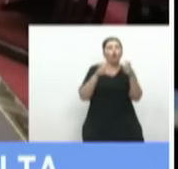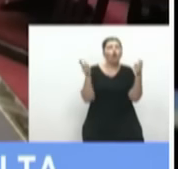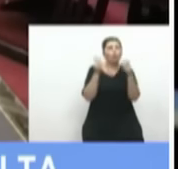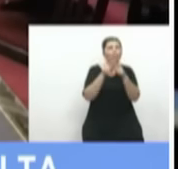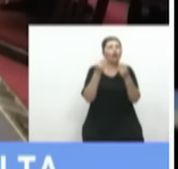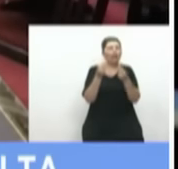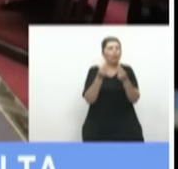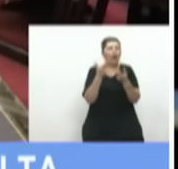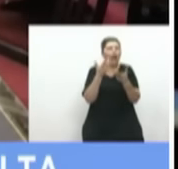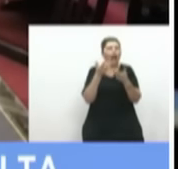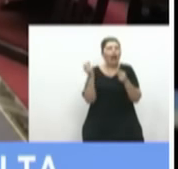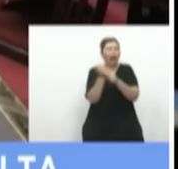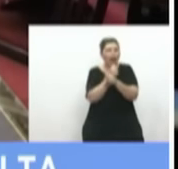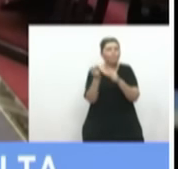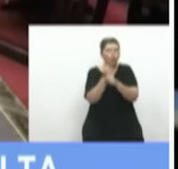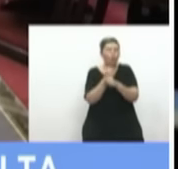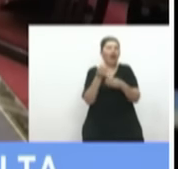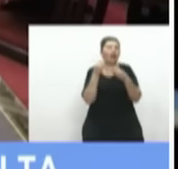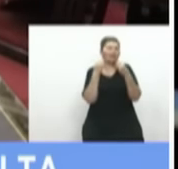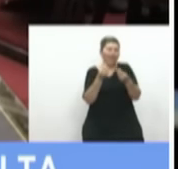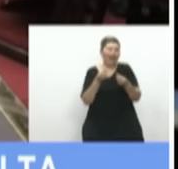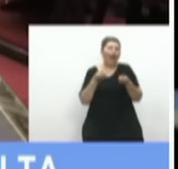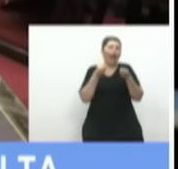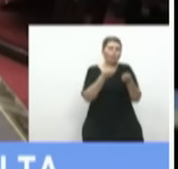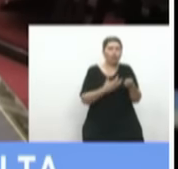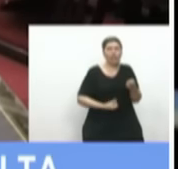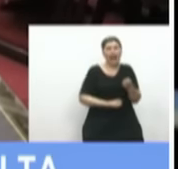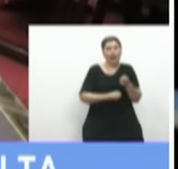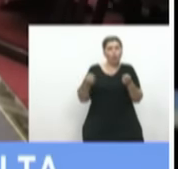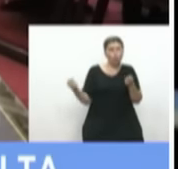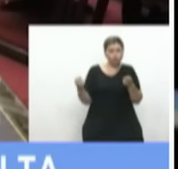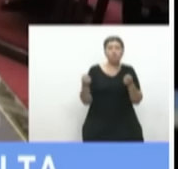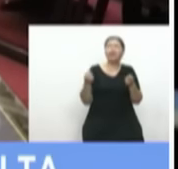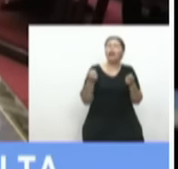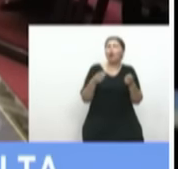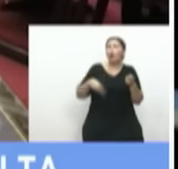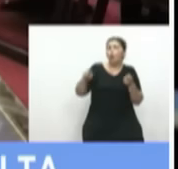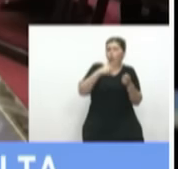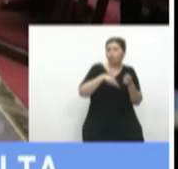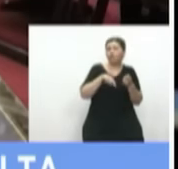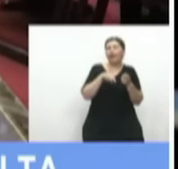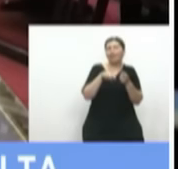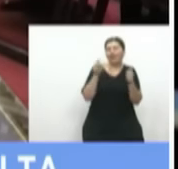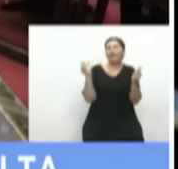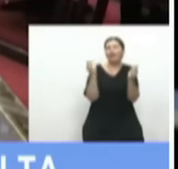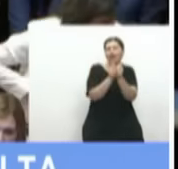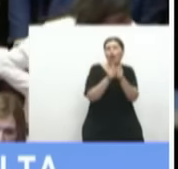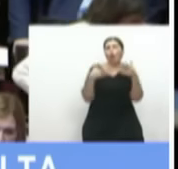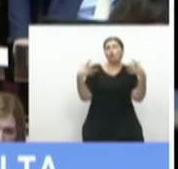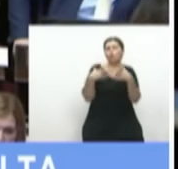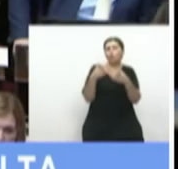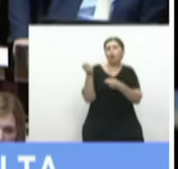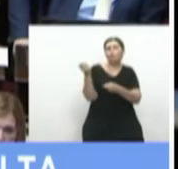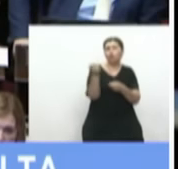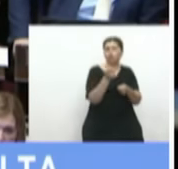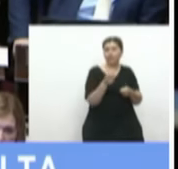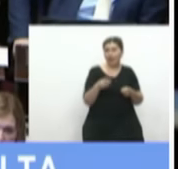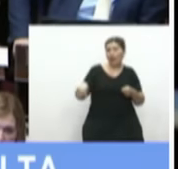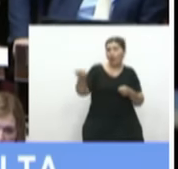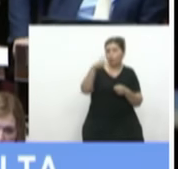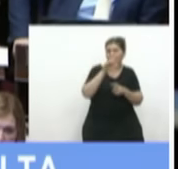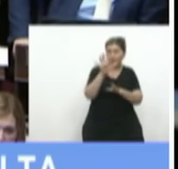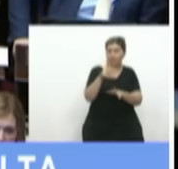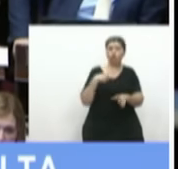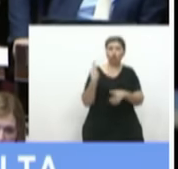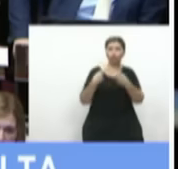resolvió la sucesión. Cuando resuelva la sucesión va a venir una seguidilla de situaciones complejas y delicadas, como le pasó a